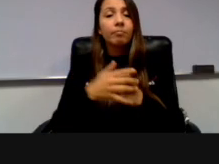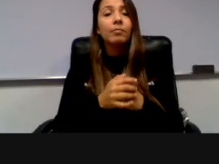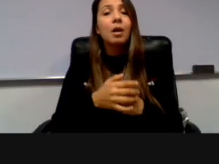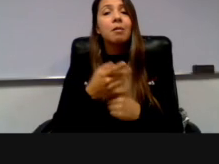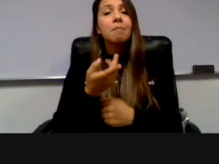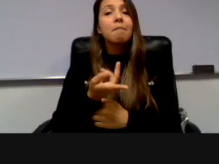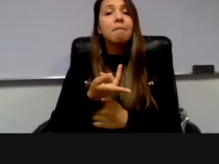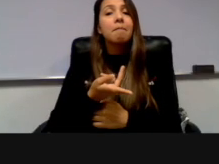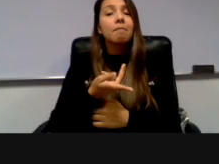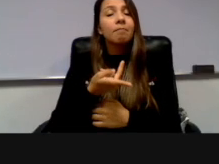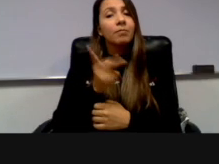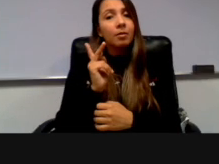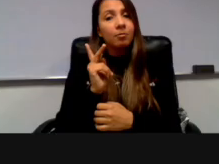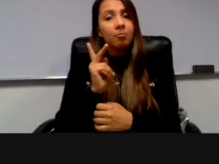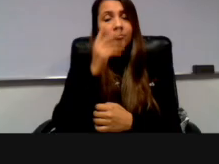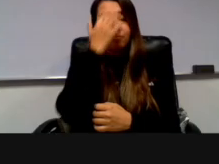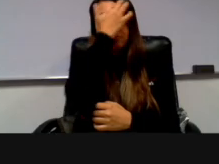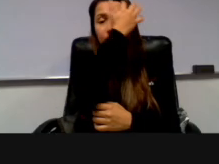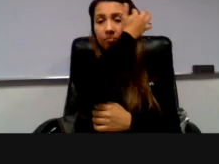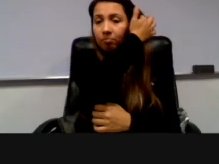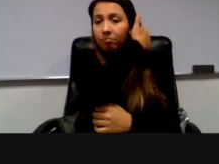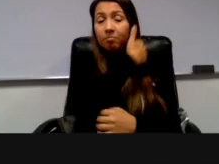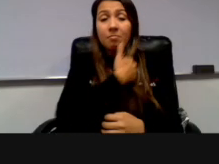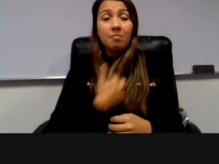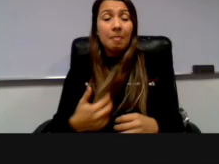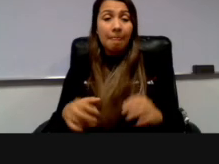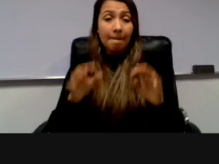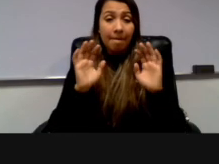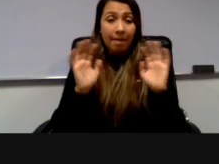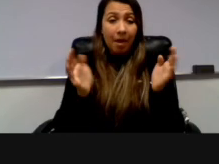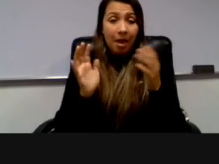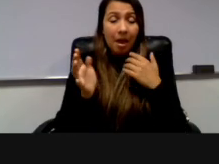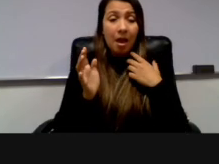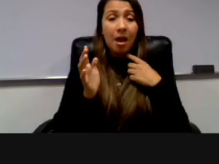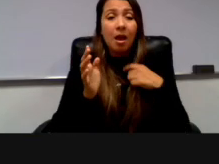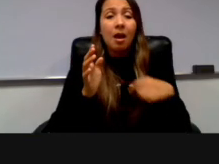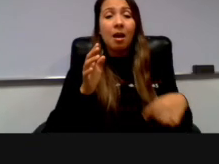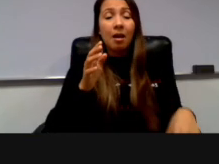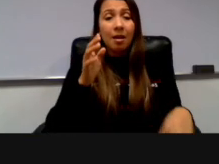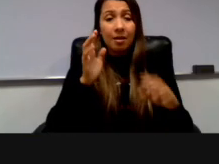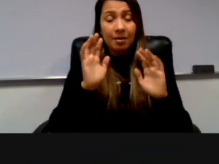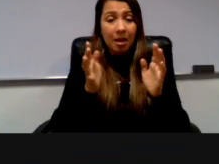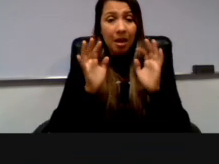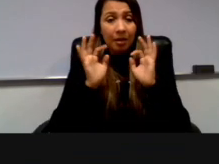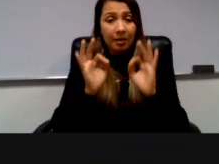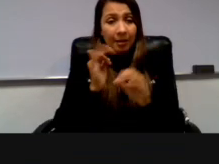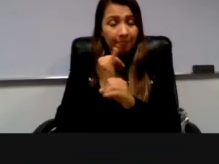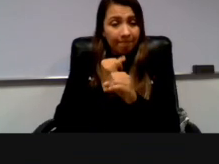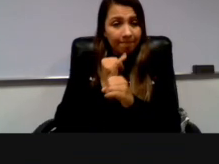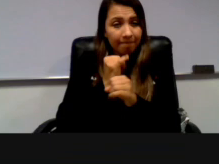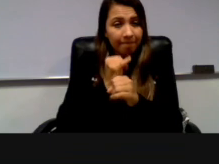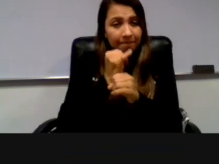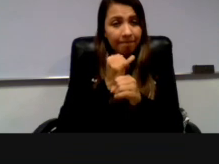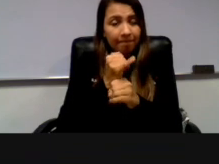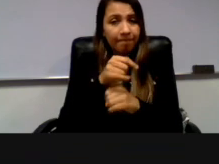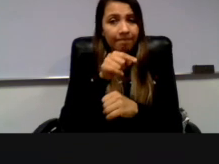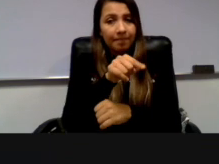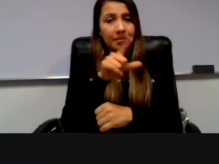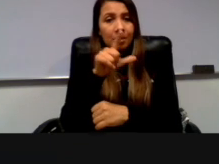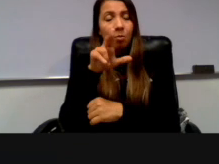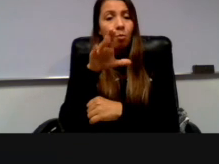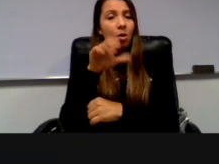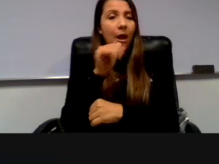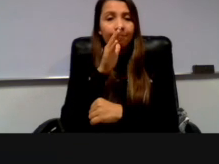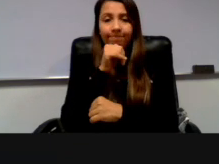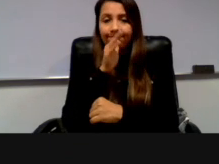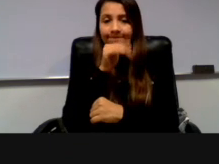Sin embargo, no se pudo hacer investigación sobre la naturaleza de LUCA